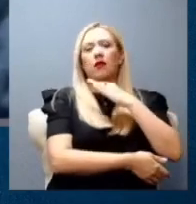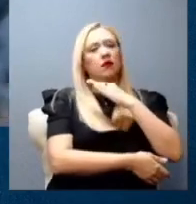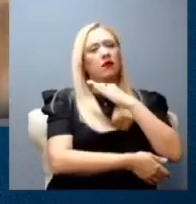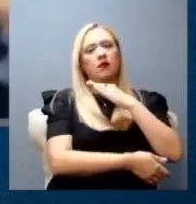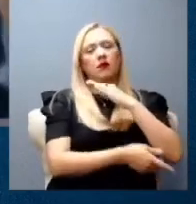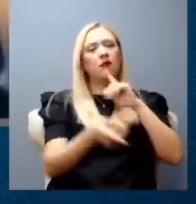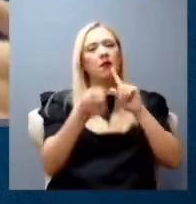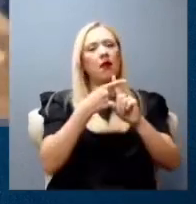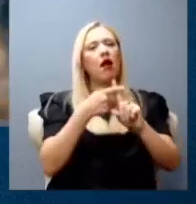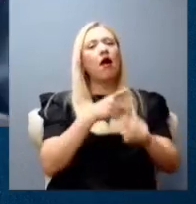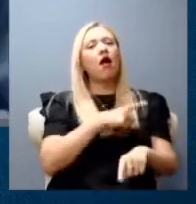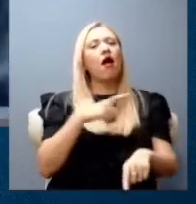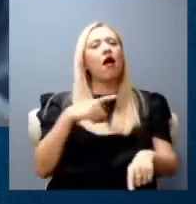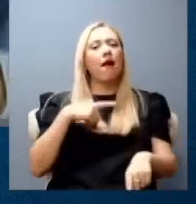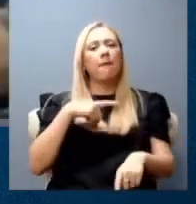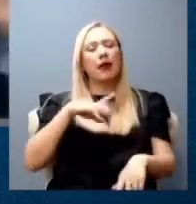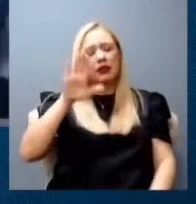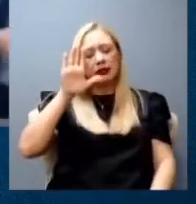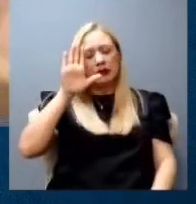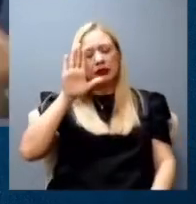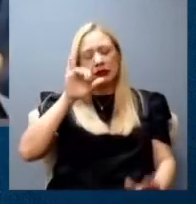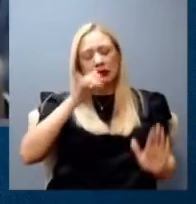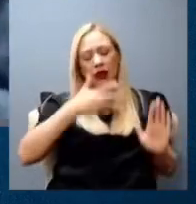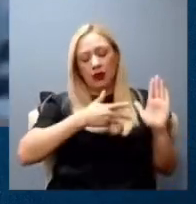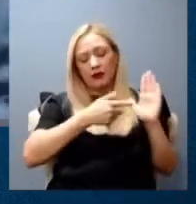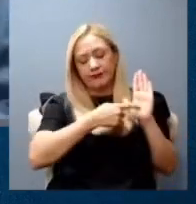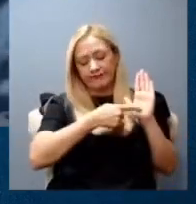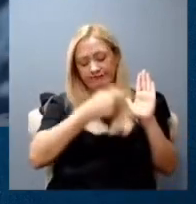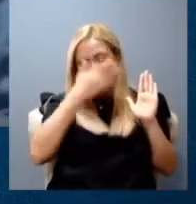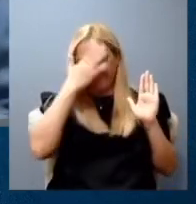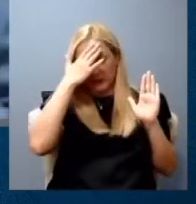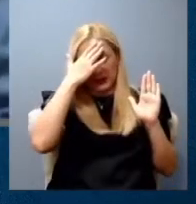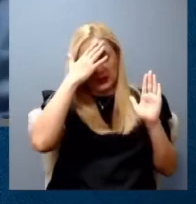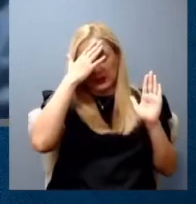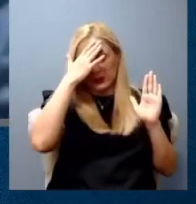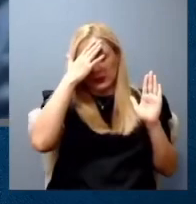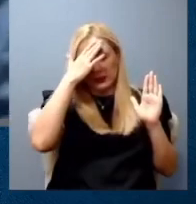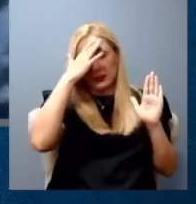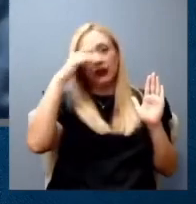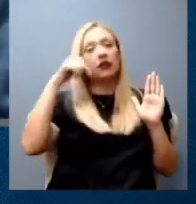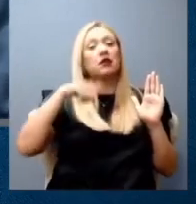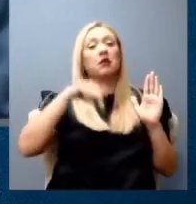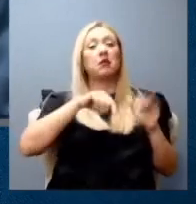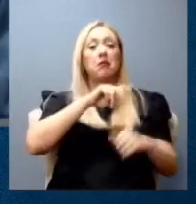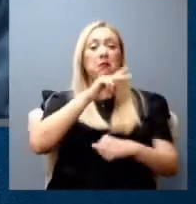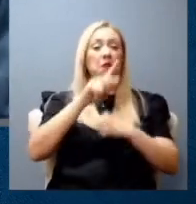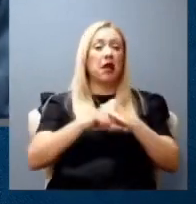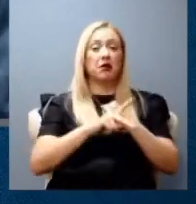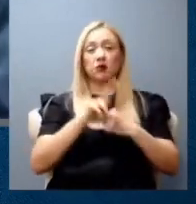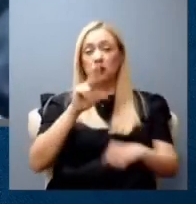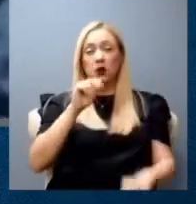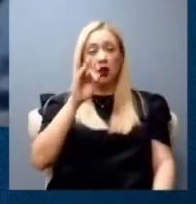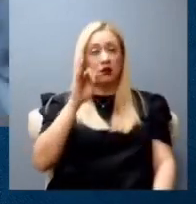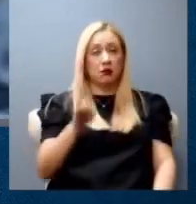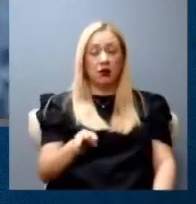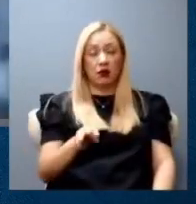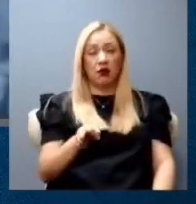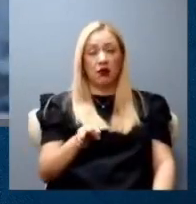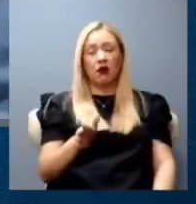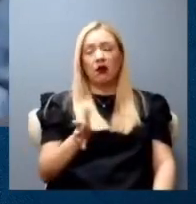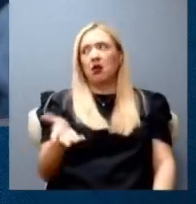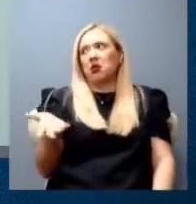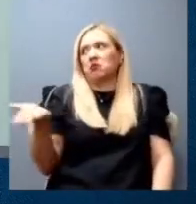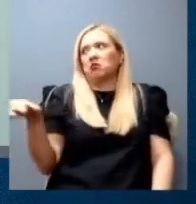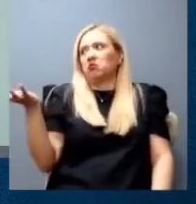de delitos, que existió este tipo de actos. Un país que no reconoce la gravedad de estos hechos